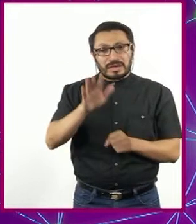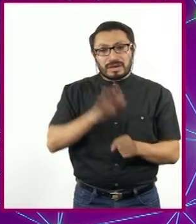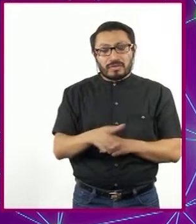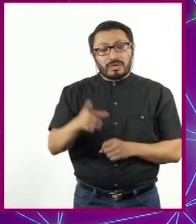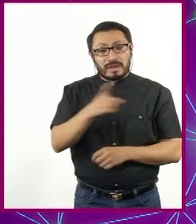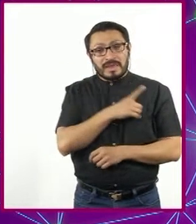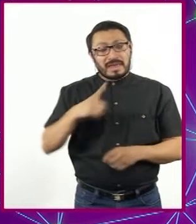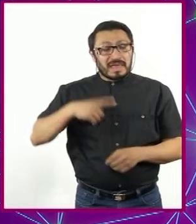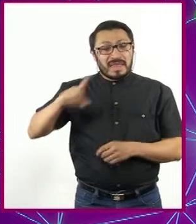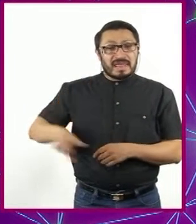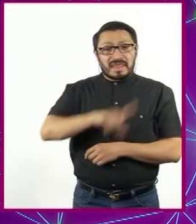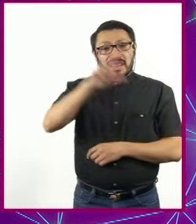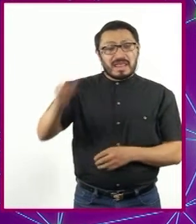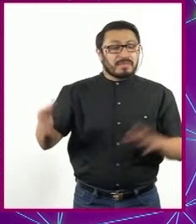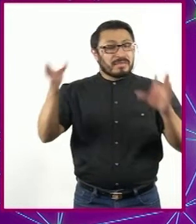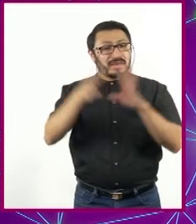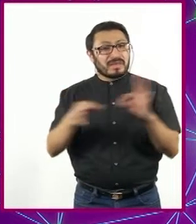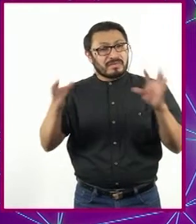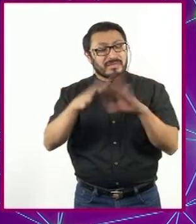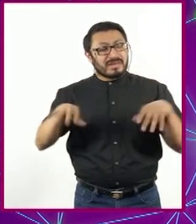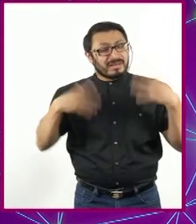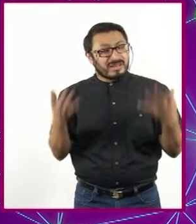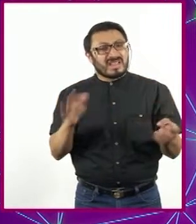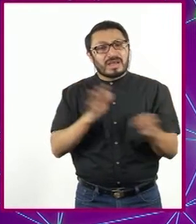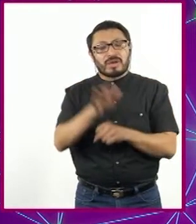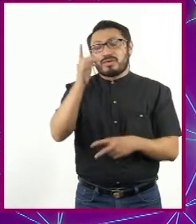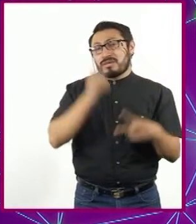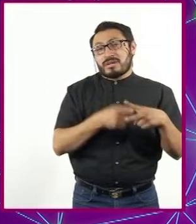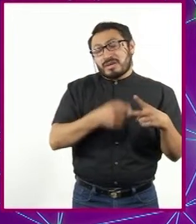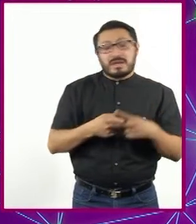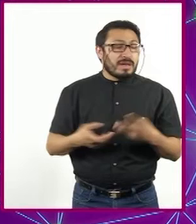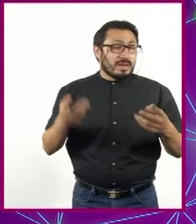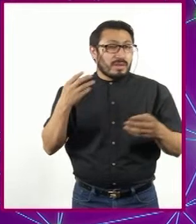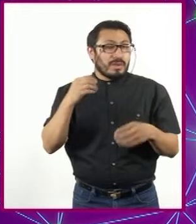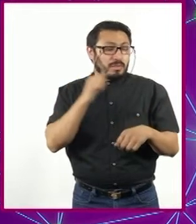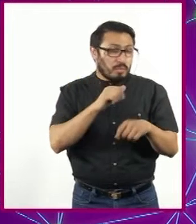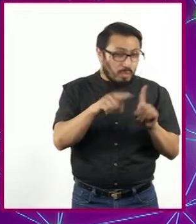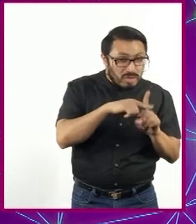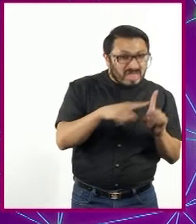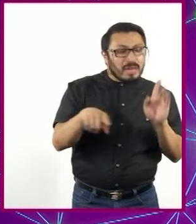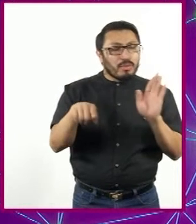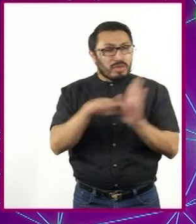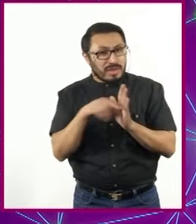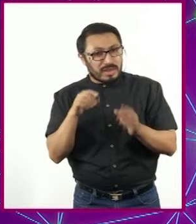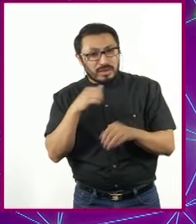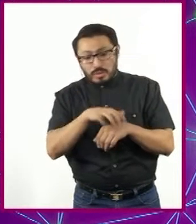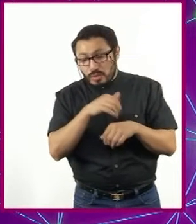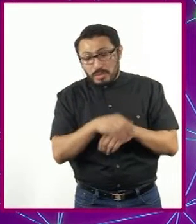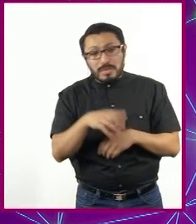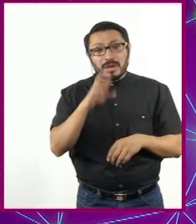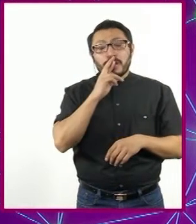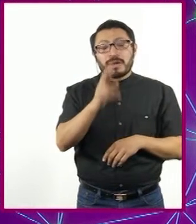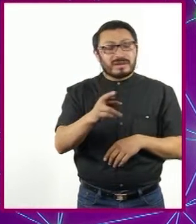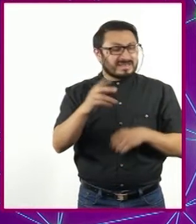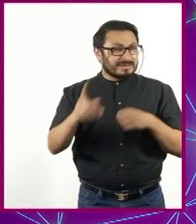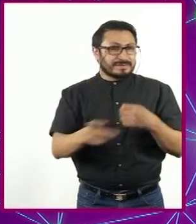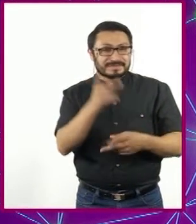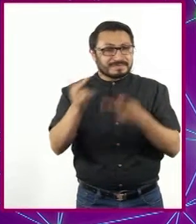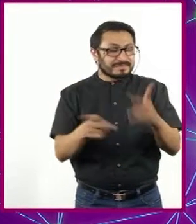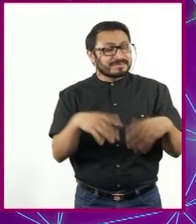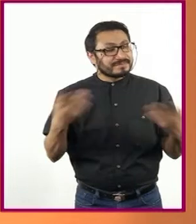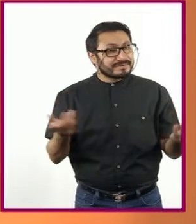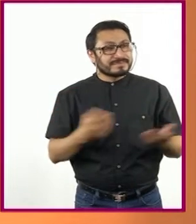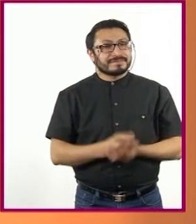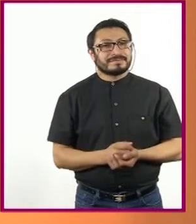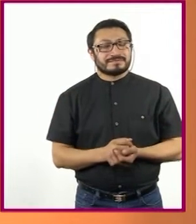deuda después de la aclaración? ¿Qué operaciones de números positivos y negativos permiten responder las preguntas